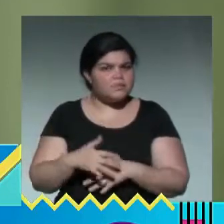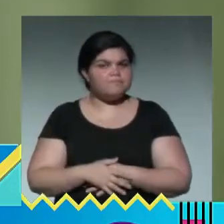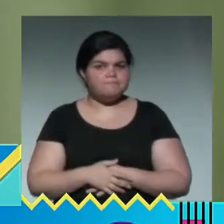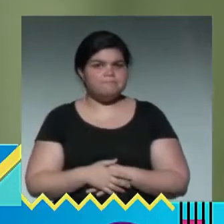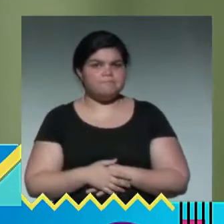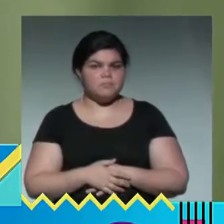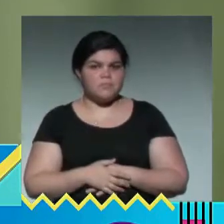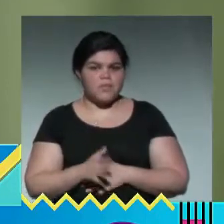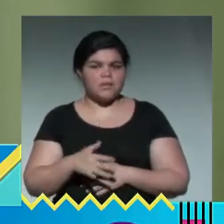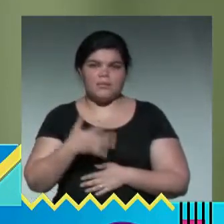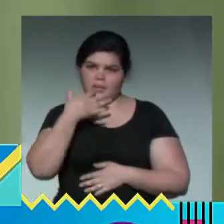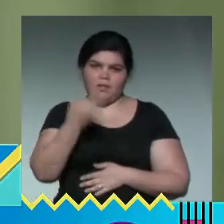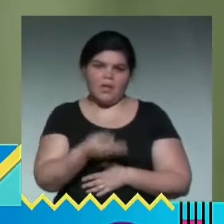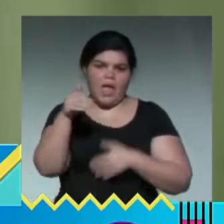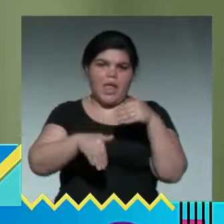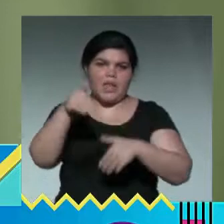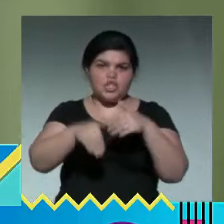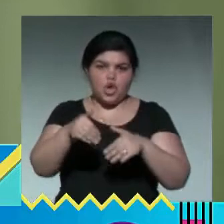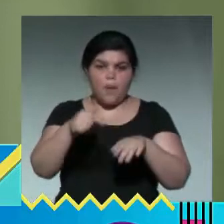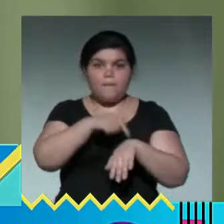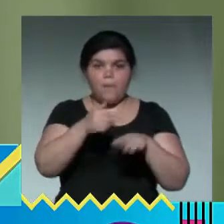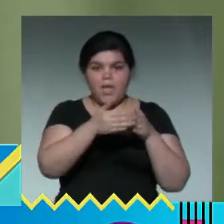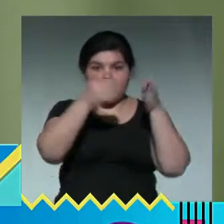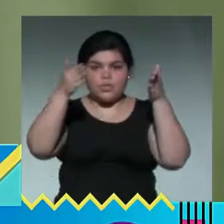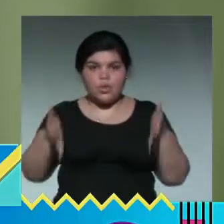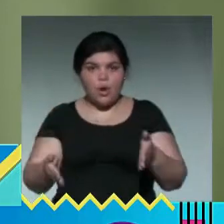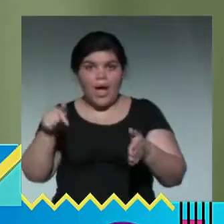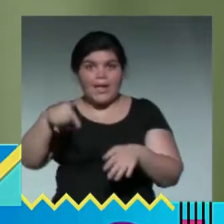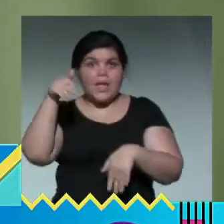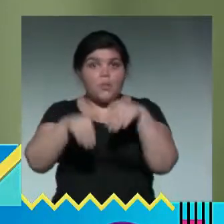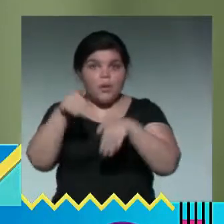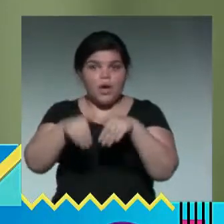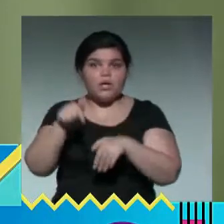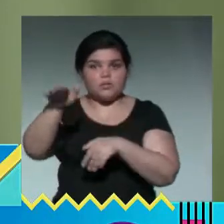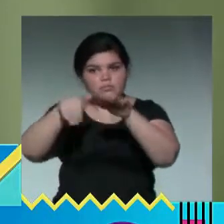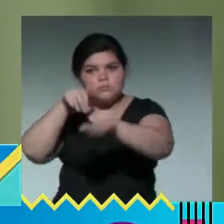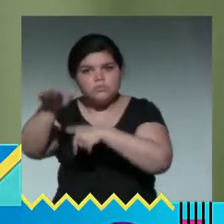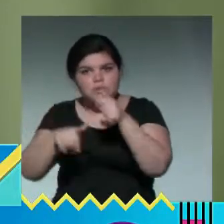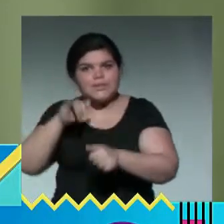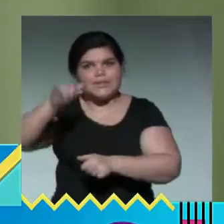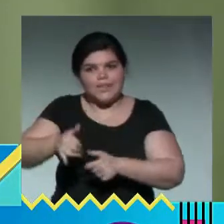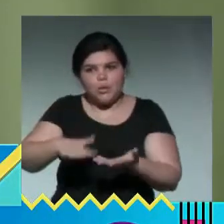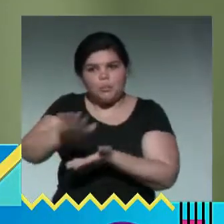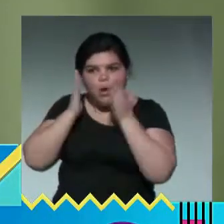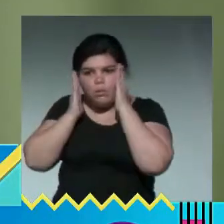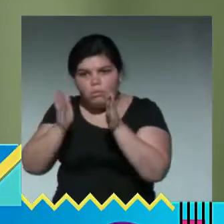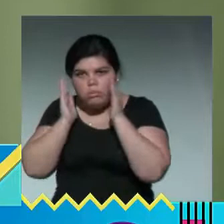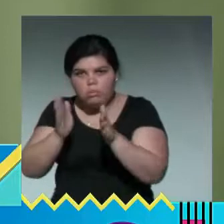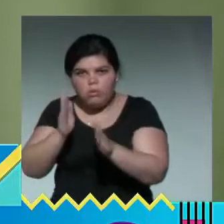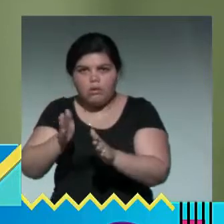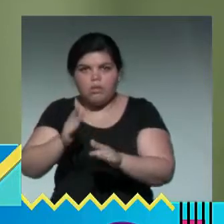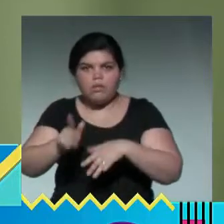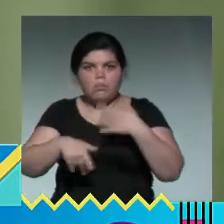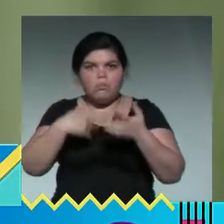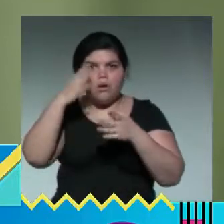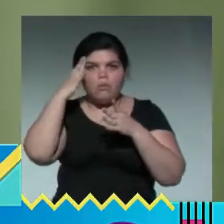las elecciones, que es lo más fácil para poderlos convocar, y después se olvida.